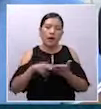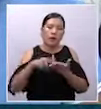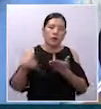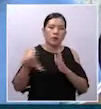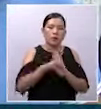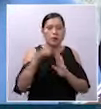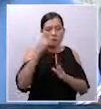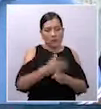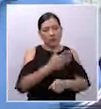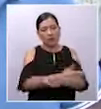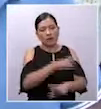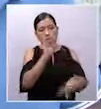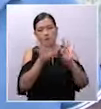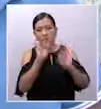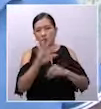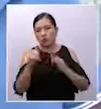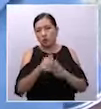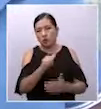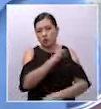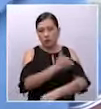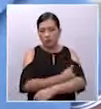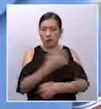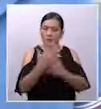la ley para la preselección de los magistrados, está en manos de ellos. ¿A quiénes quieren